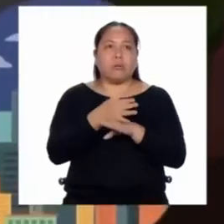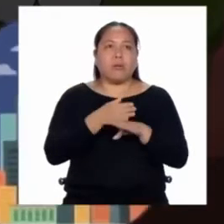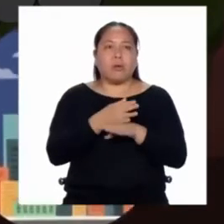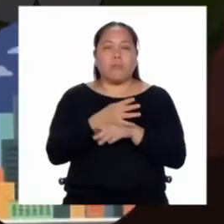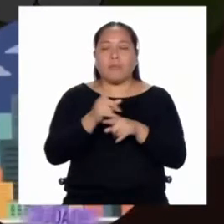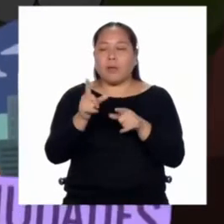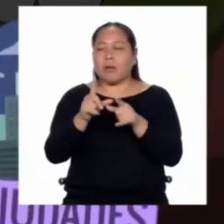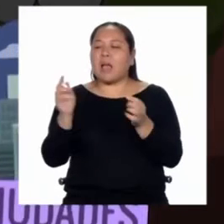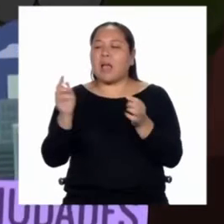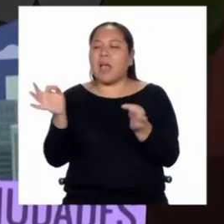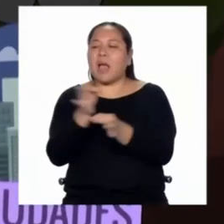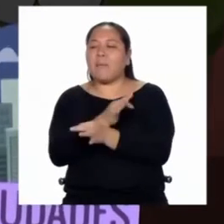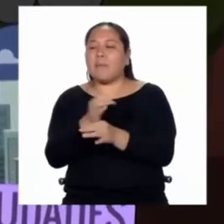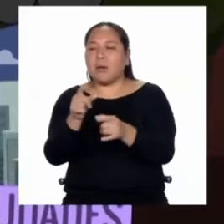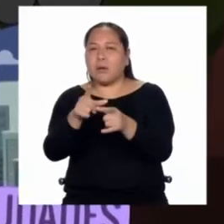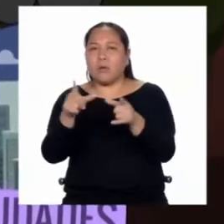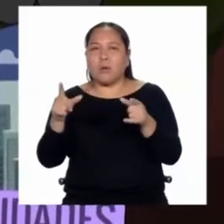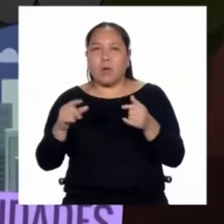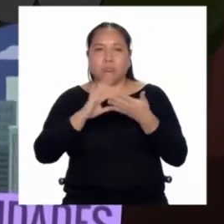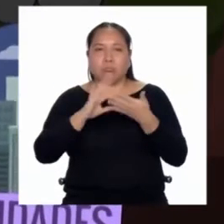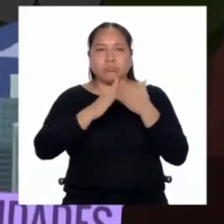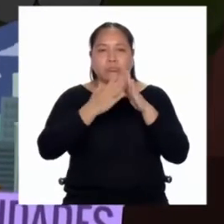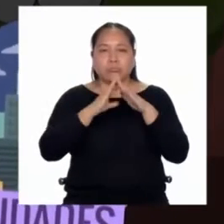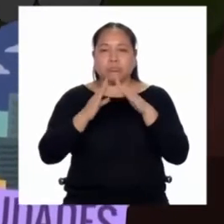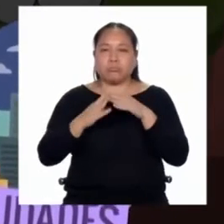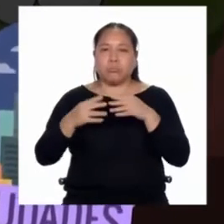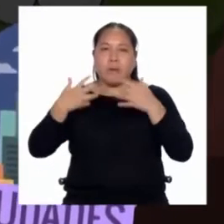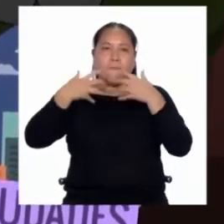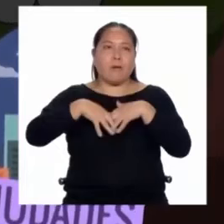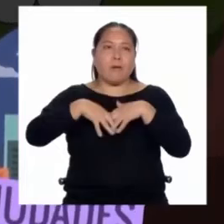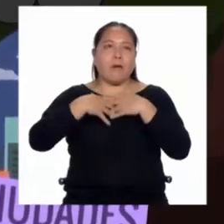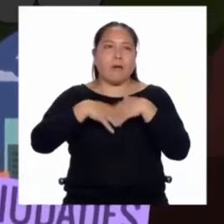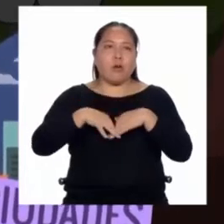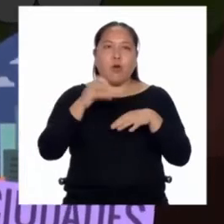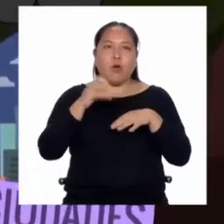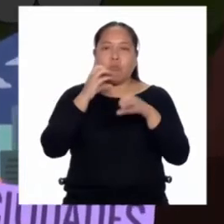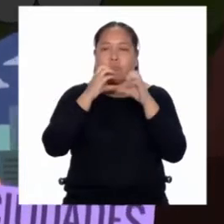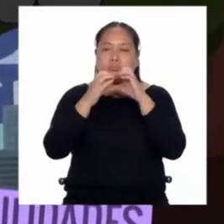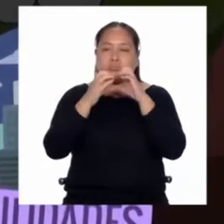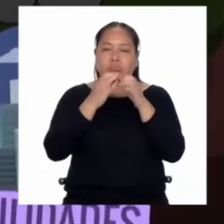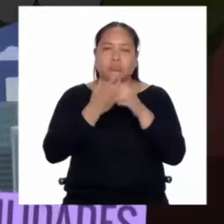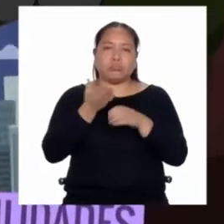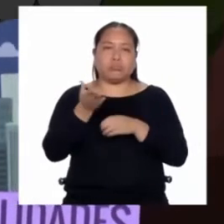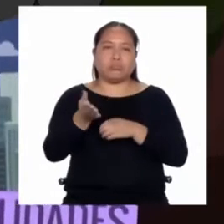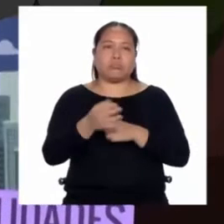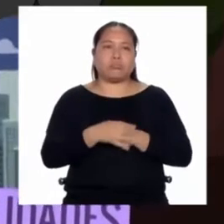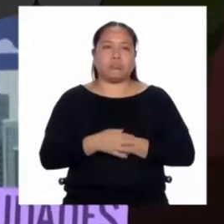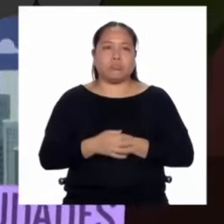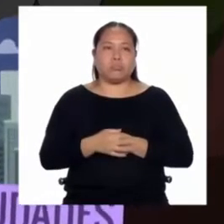de pastos, ciudades, fábricas y hasta vías de comunicación.